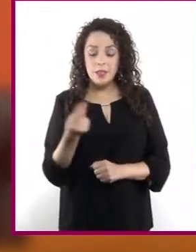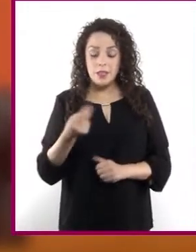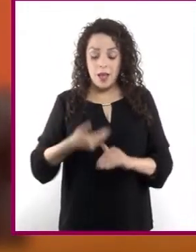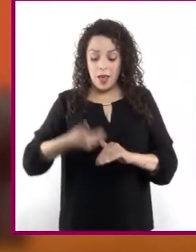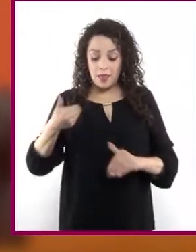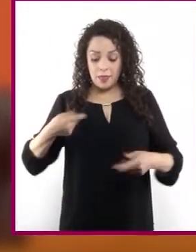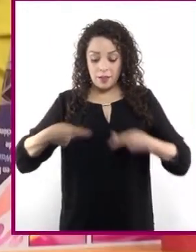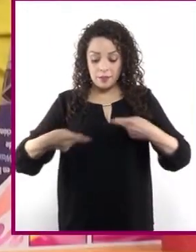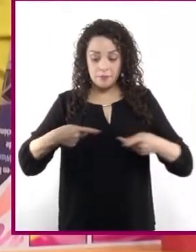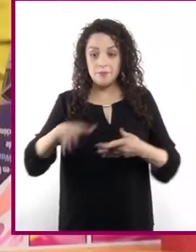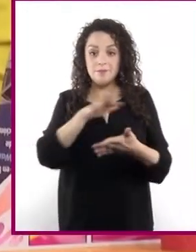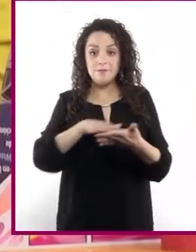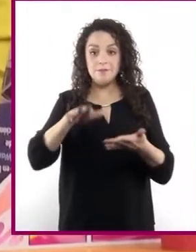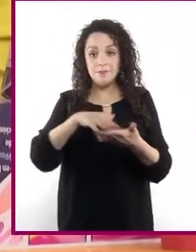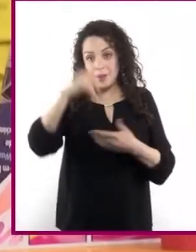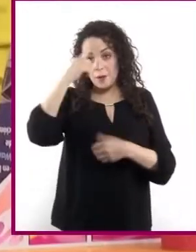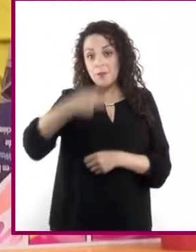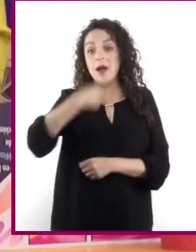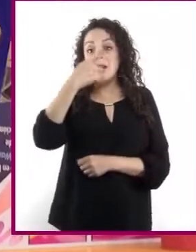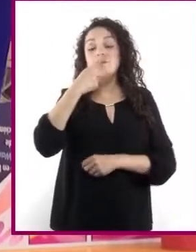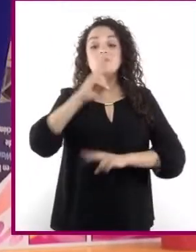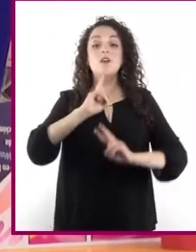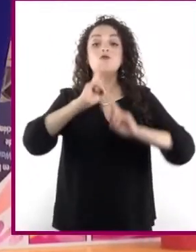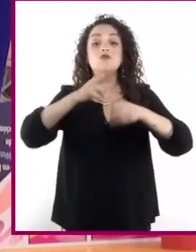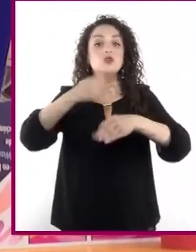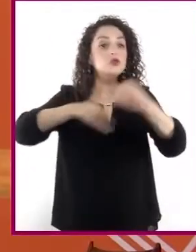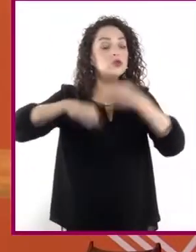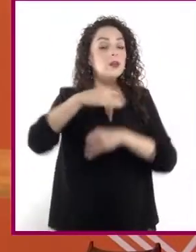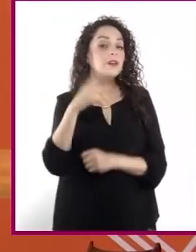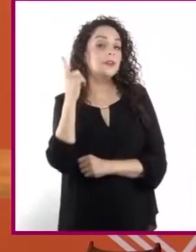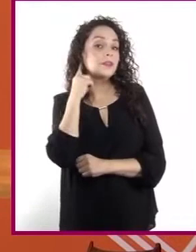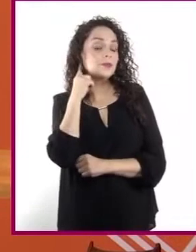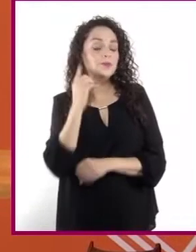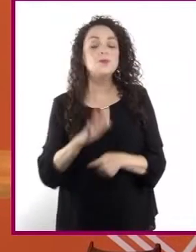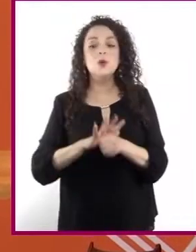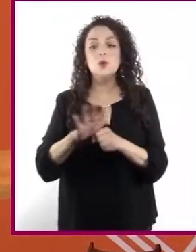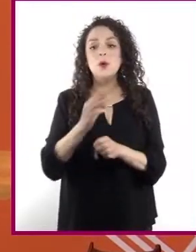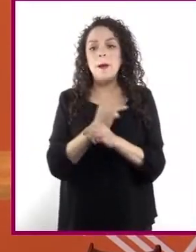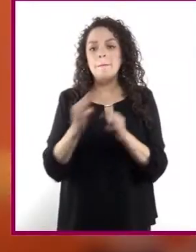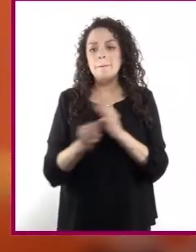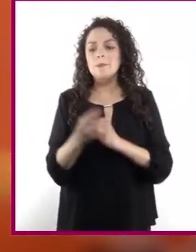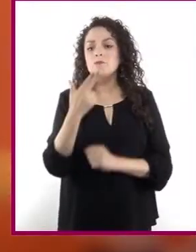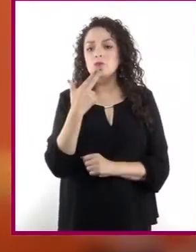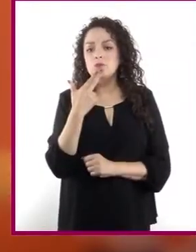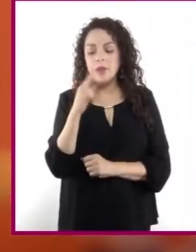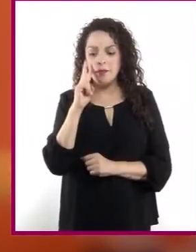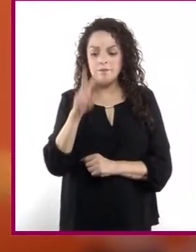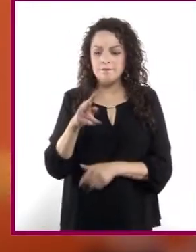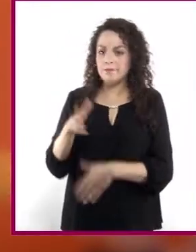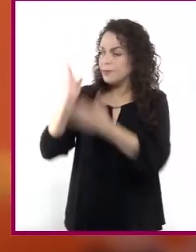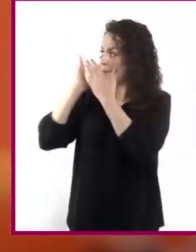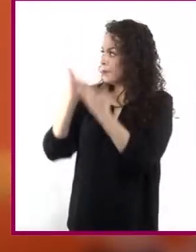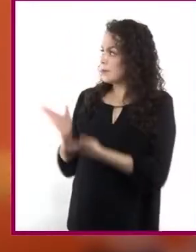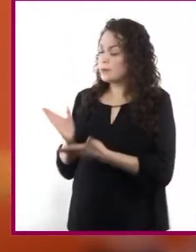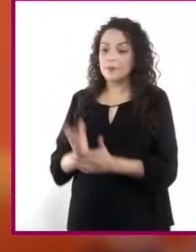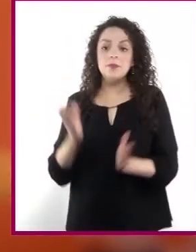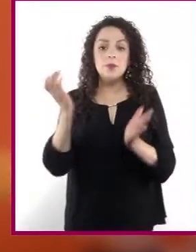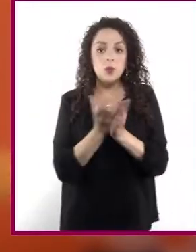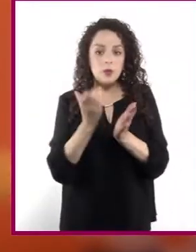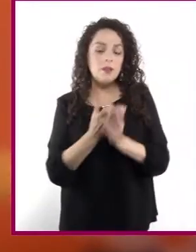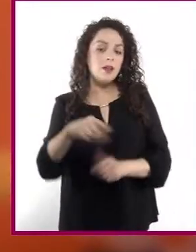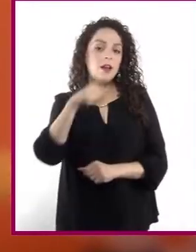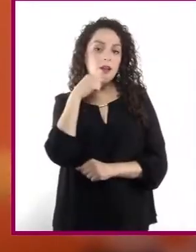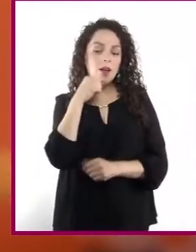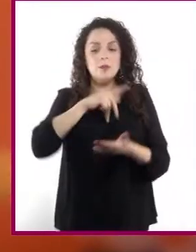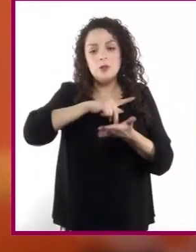en voz alta. Los materiales que van a necesitar para esta sesión son su siempre confiable cuaderno y lápiz